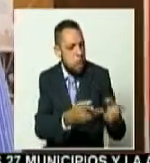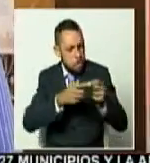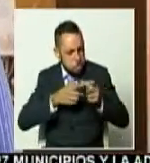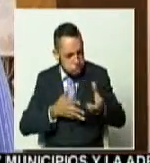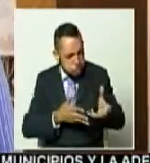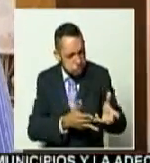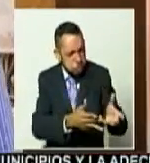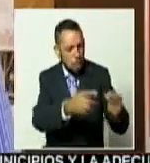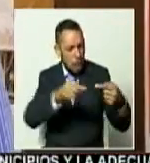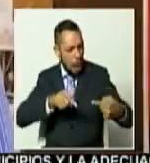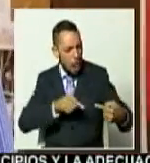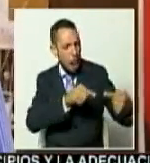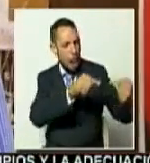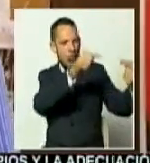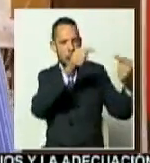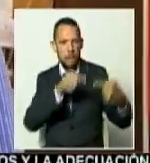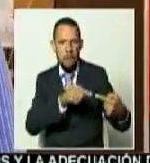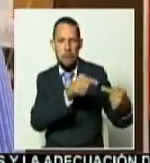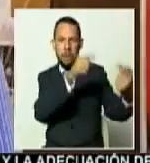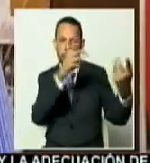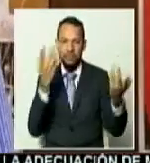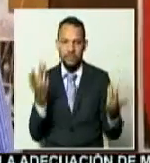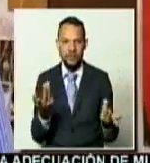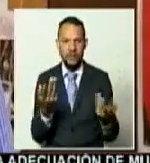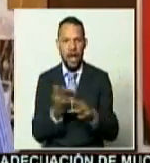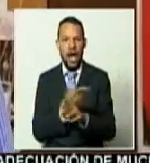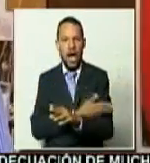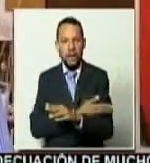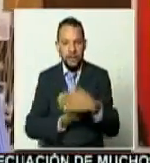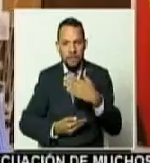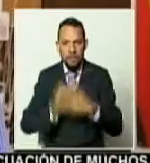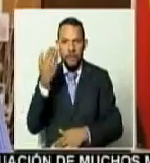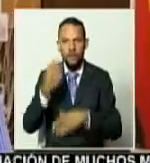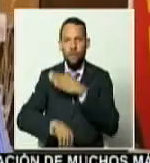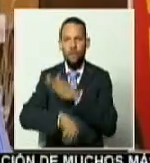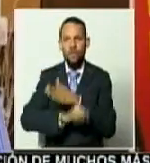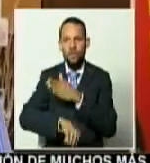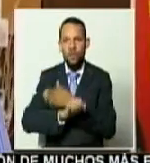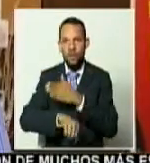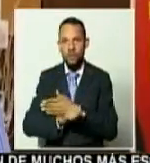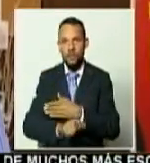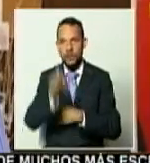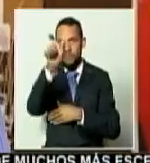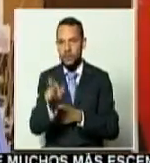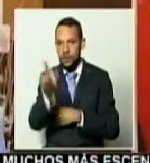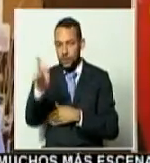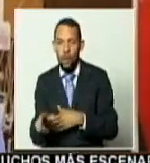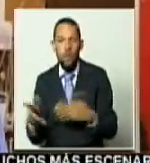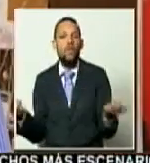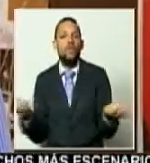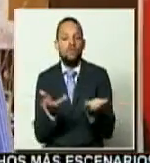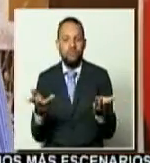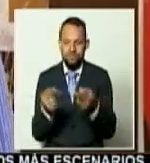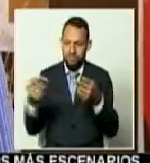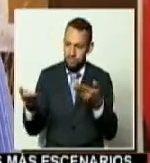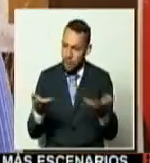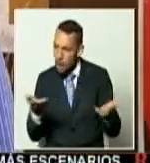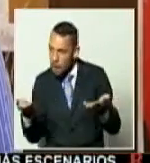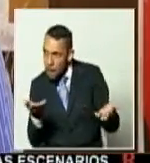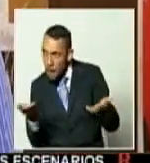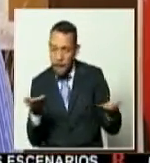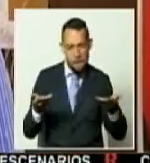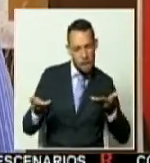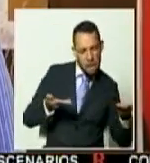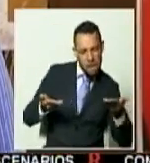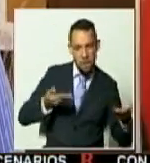cantidad de improperios al técnico, a los jugadores, antes de entrar a un partido. Como vemos, el partido se desarrolló, creo que ellos han dado todo